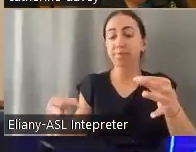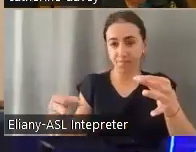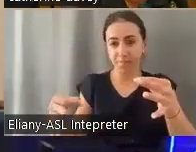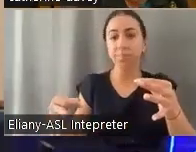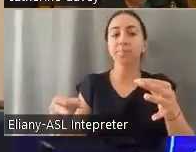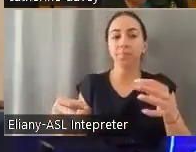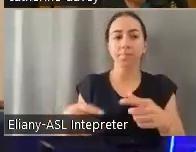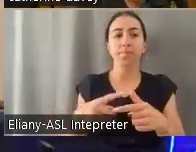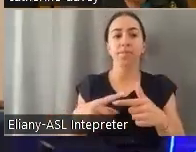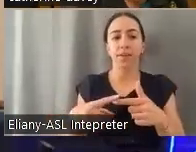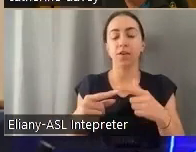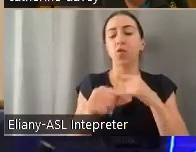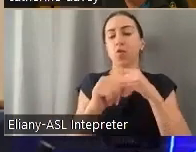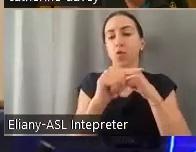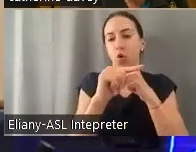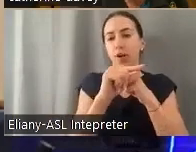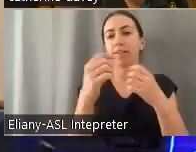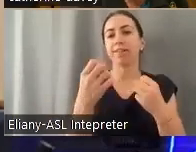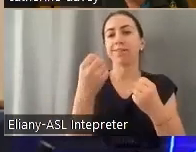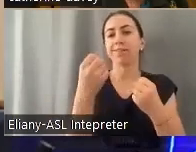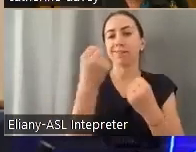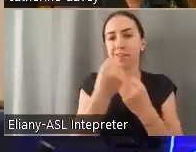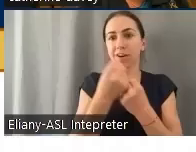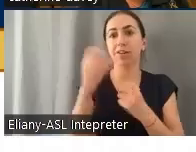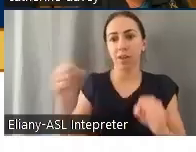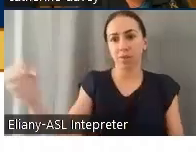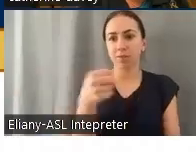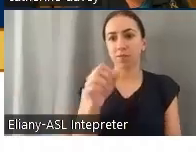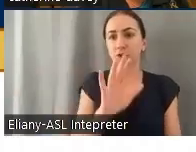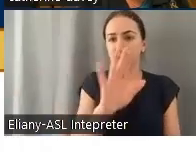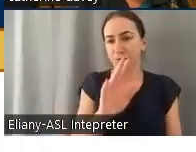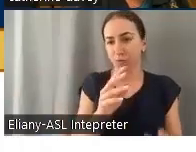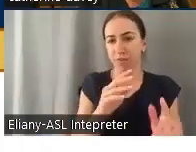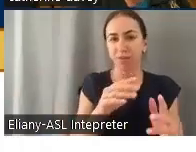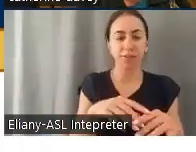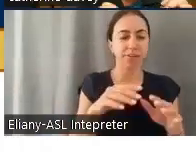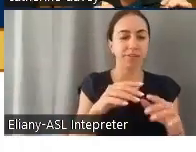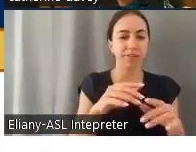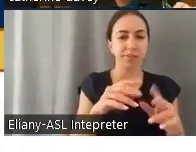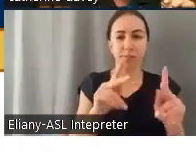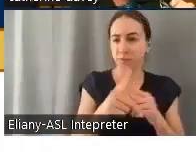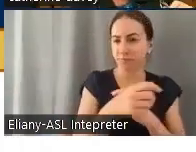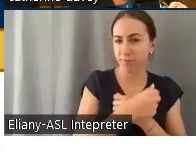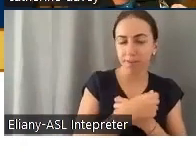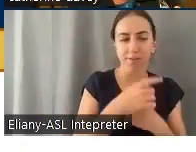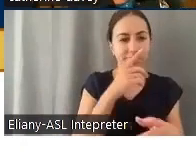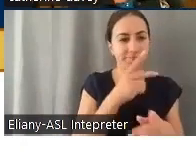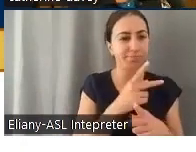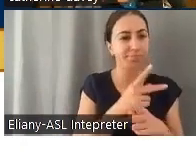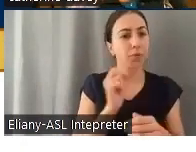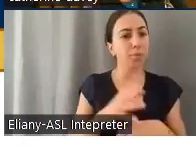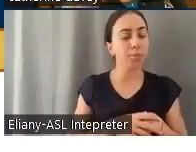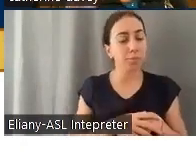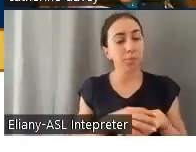a los tribunales have y a guardian podemos advocate appointed to be hacer your que loved el one. defensor tutelar sea All right. apuntado So para tu ser really querido. Bien,